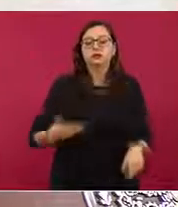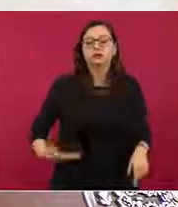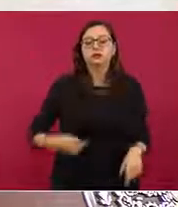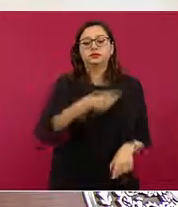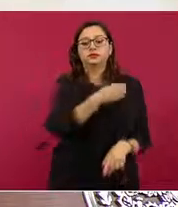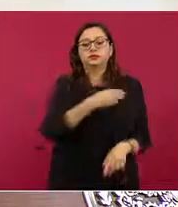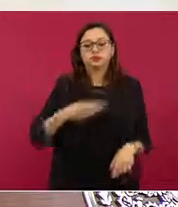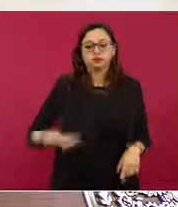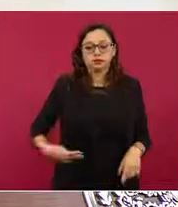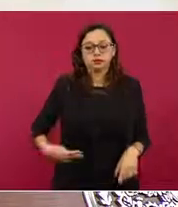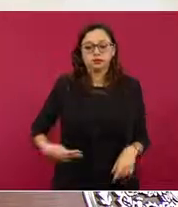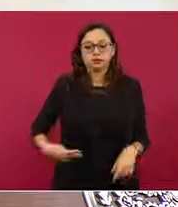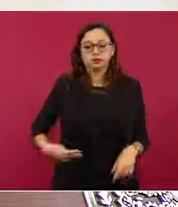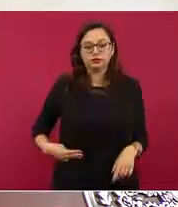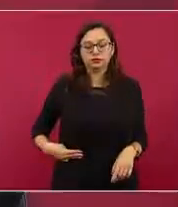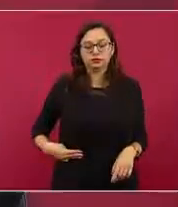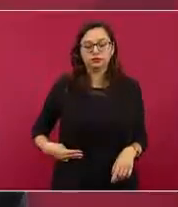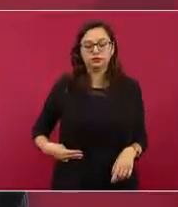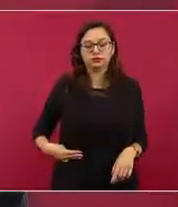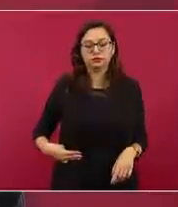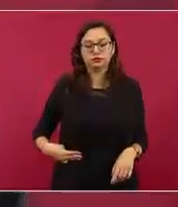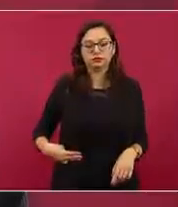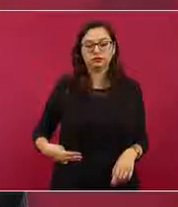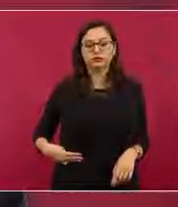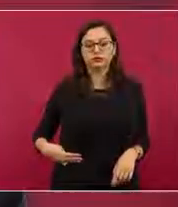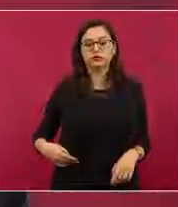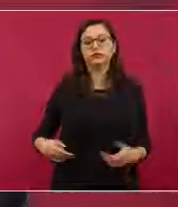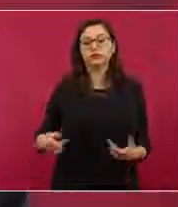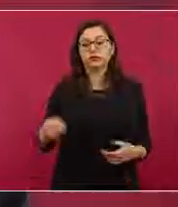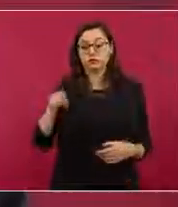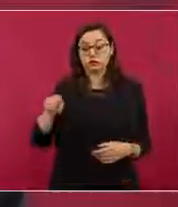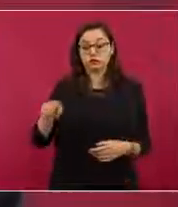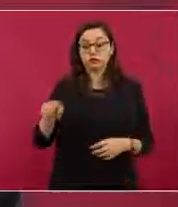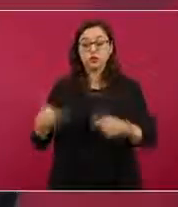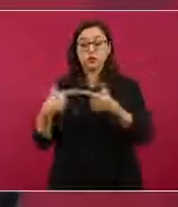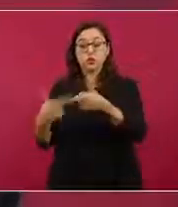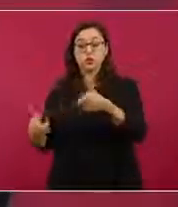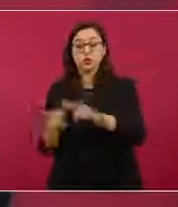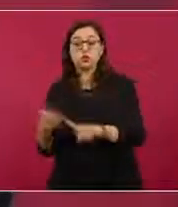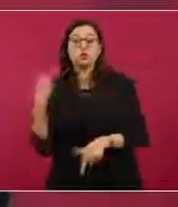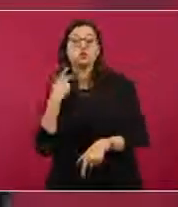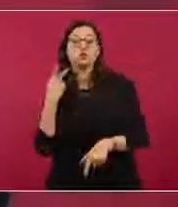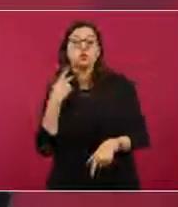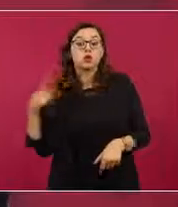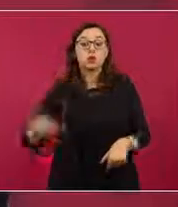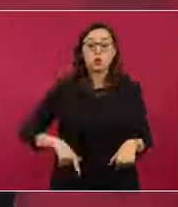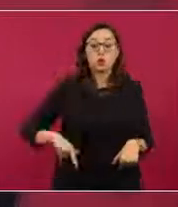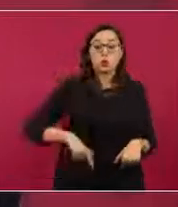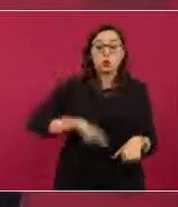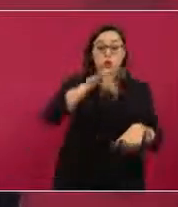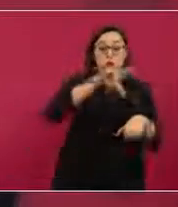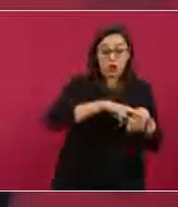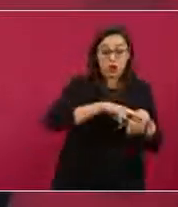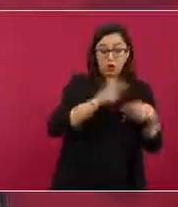no es del mismo partido del gobernador, ¿sí? O sea que